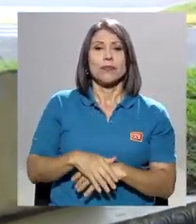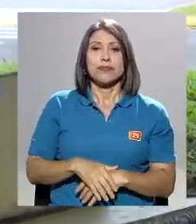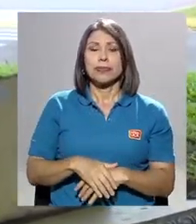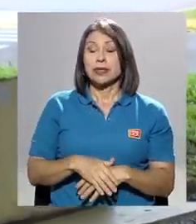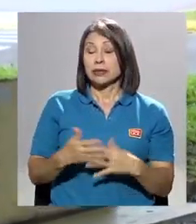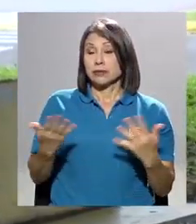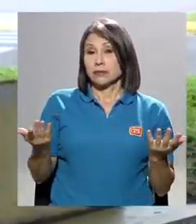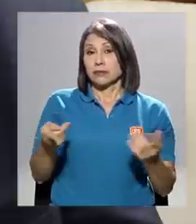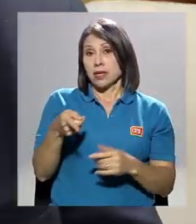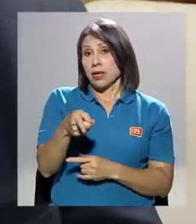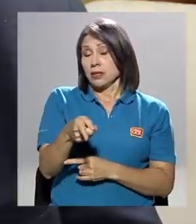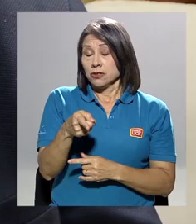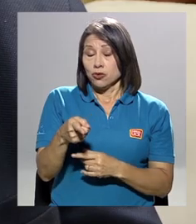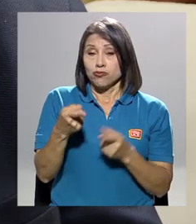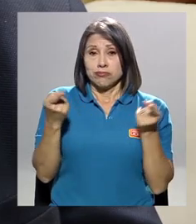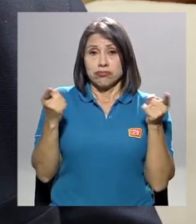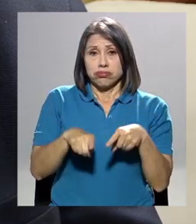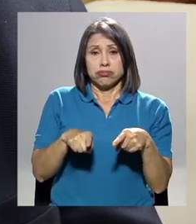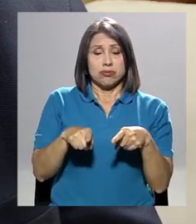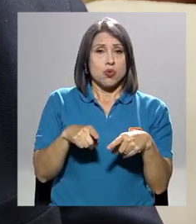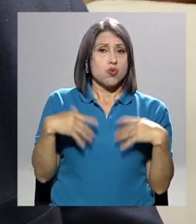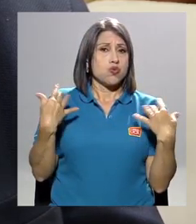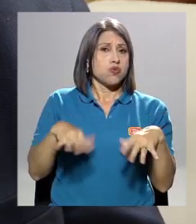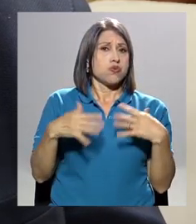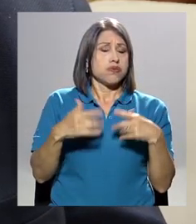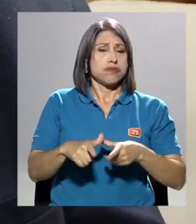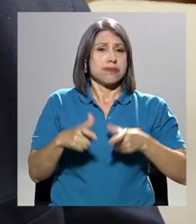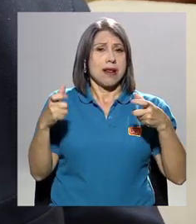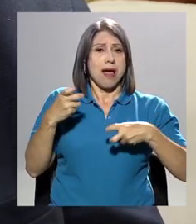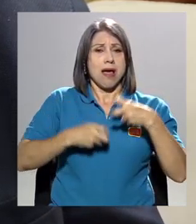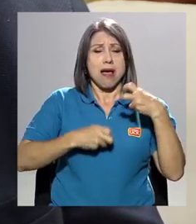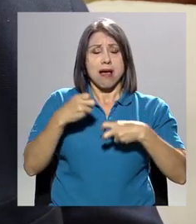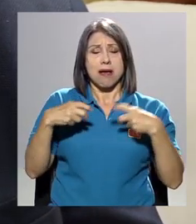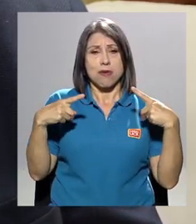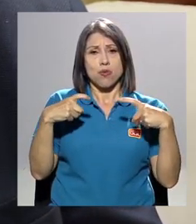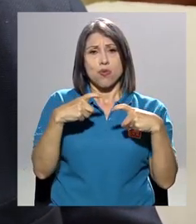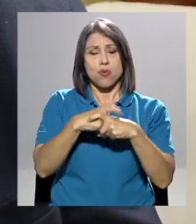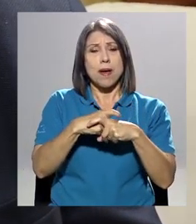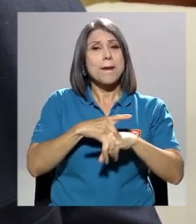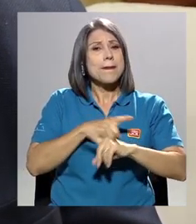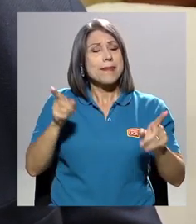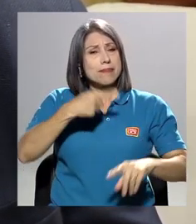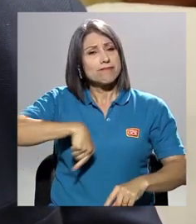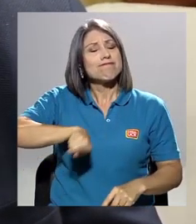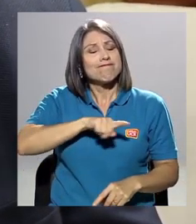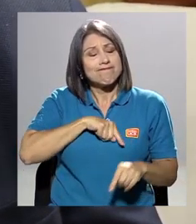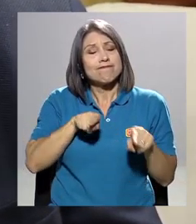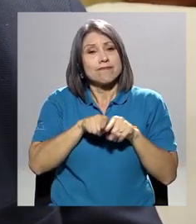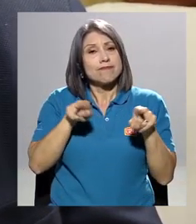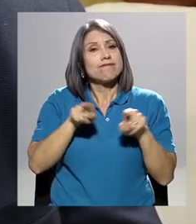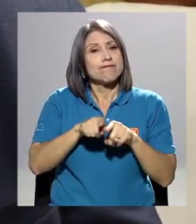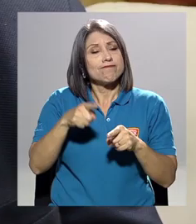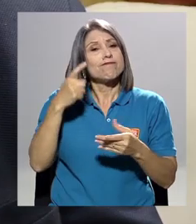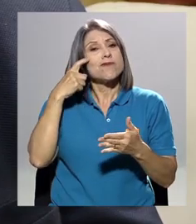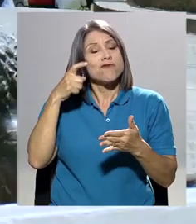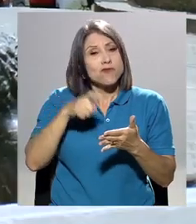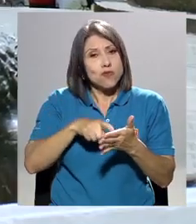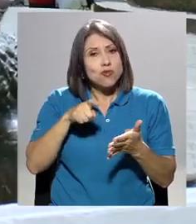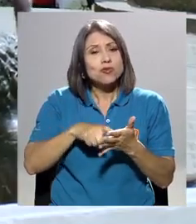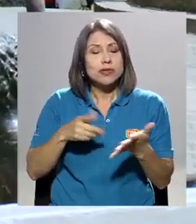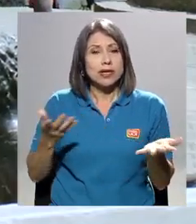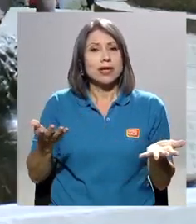provoca sin duda una complicación grande, pero tenemos que reconocer también que las